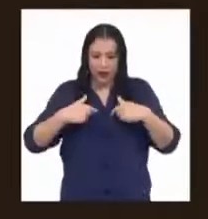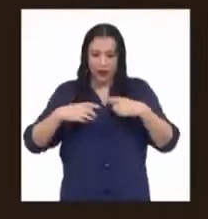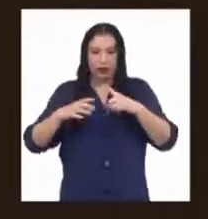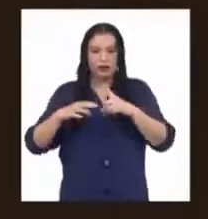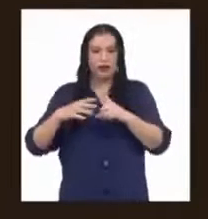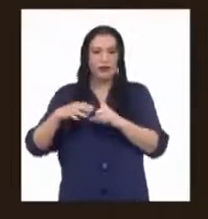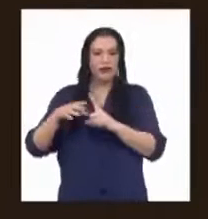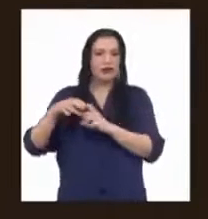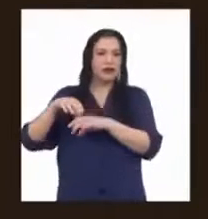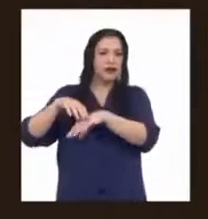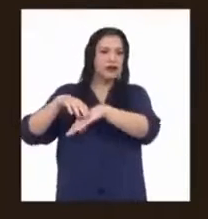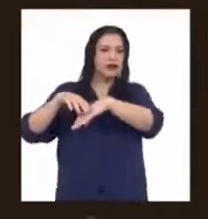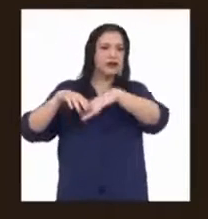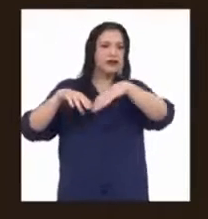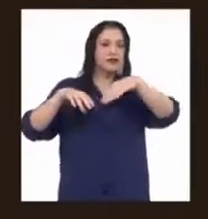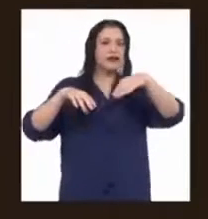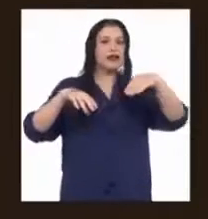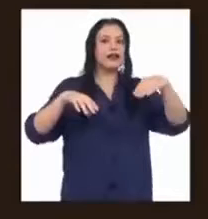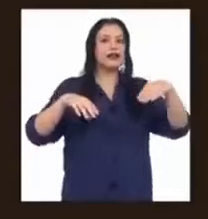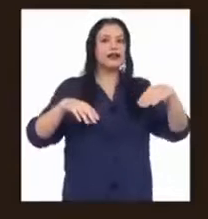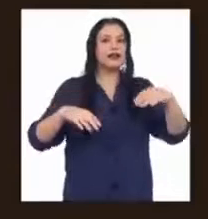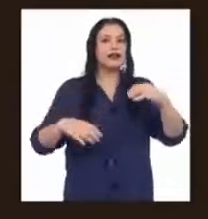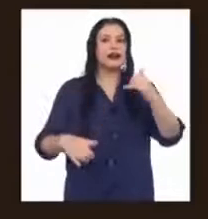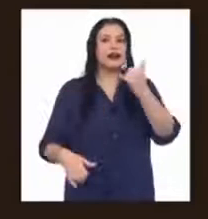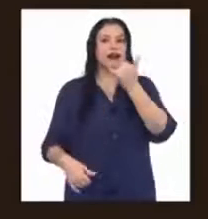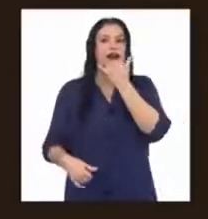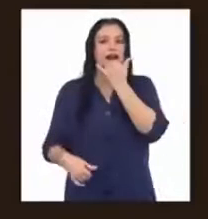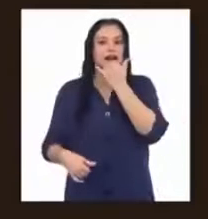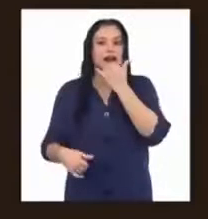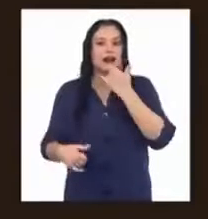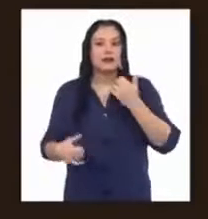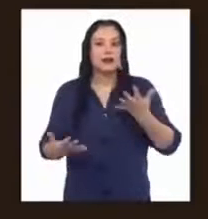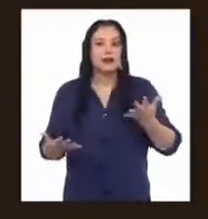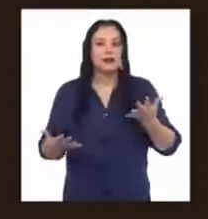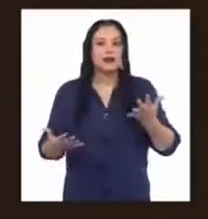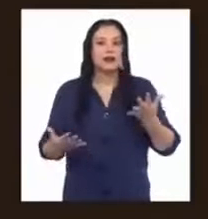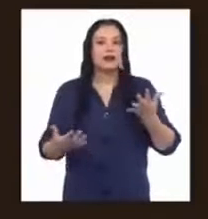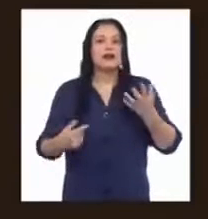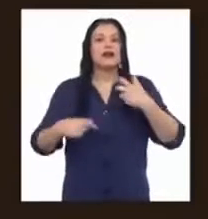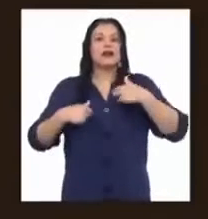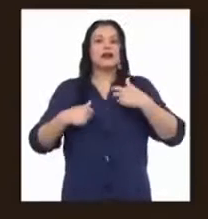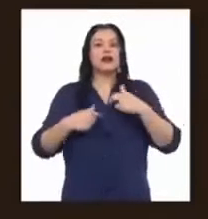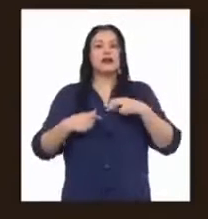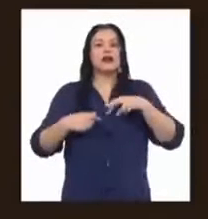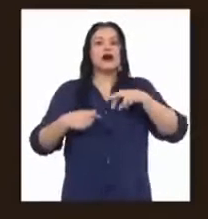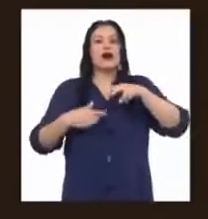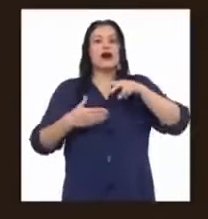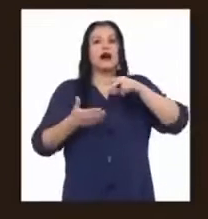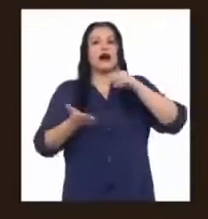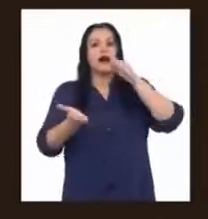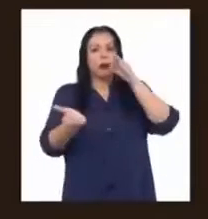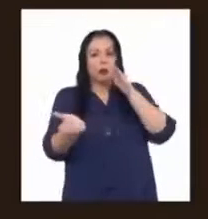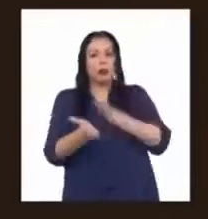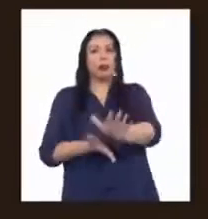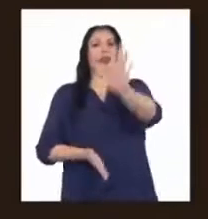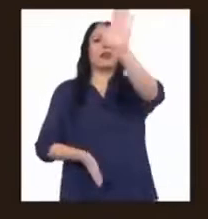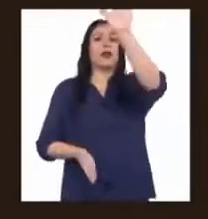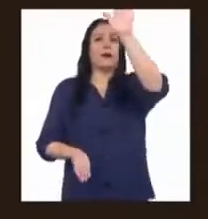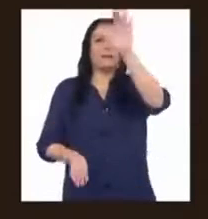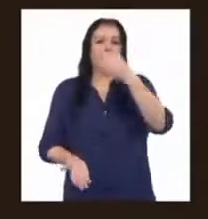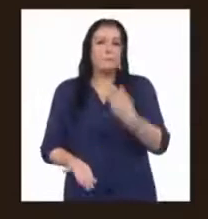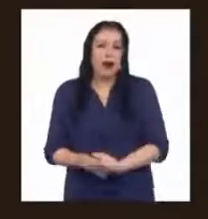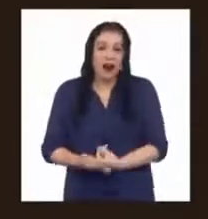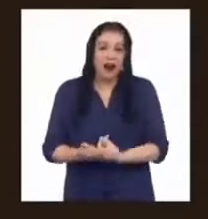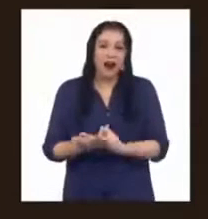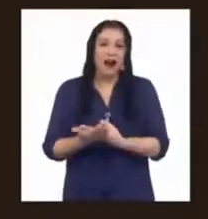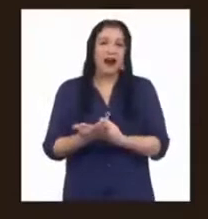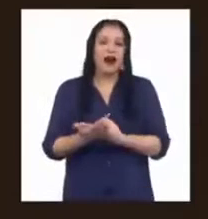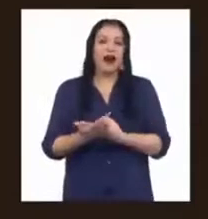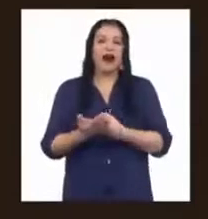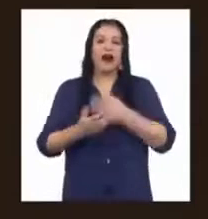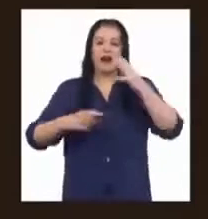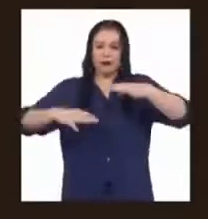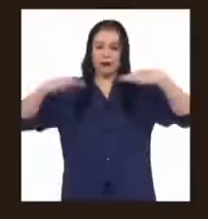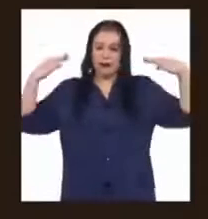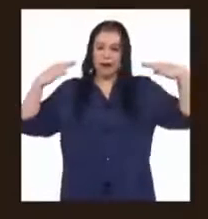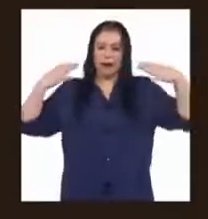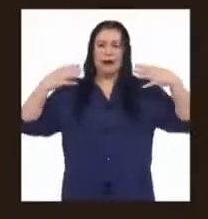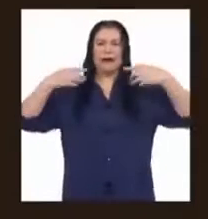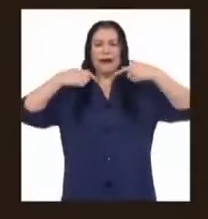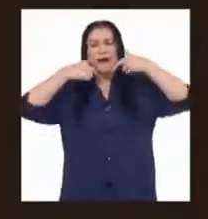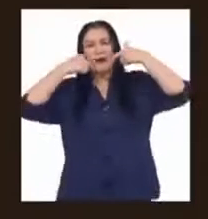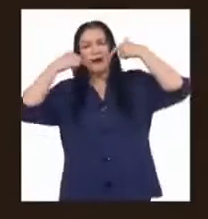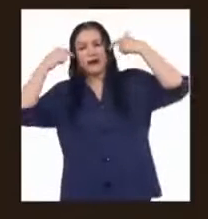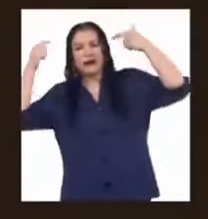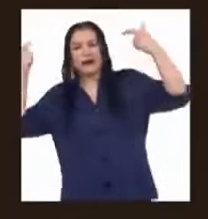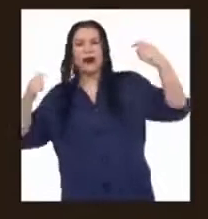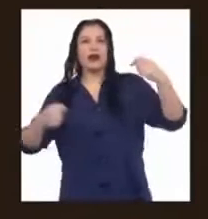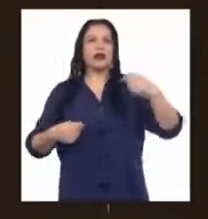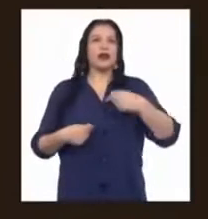escenario, no saben, me resbalé y me caí y todo el colegio se rió de mí. No volví a hablar en